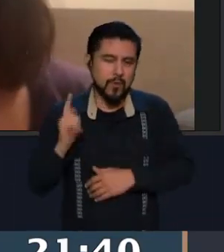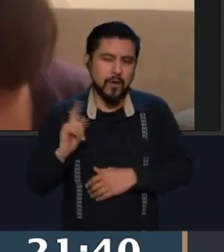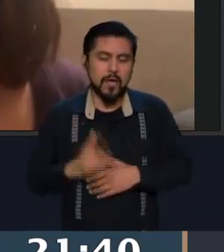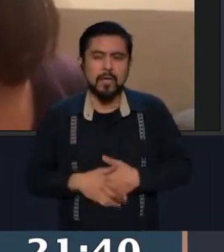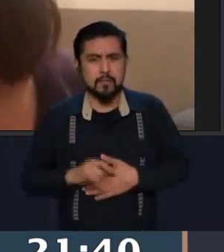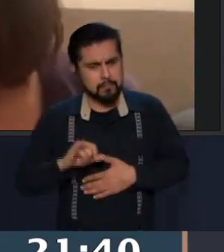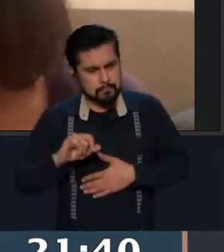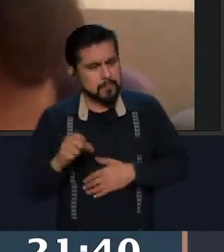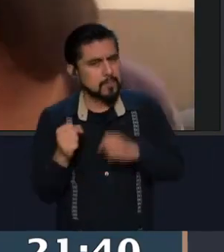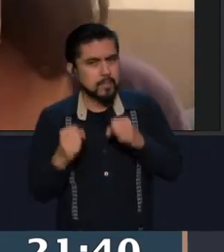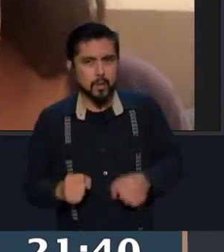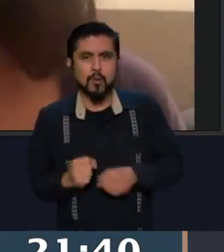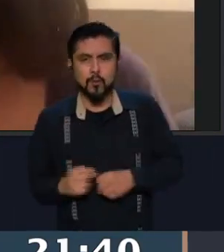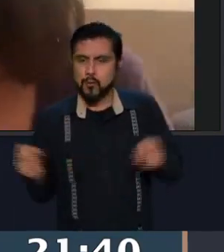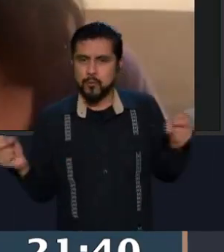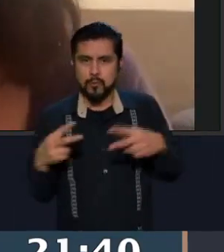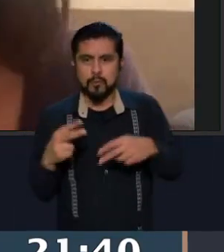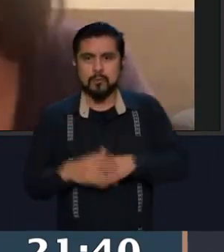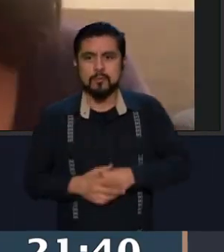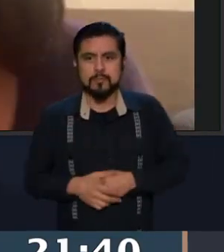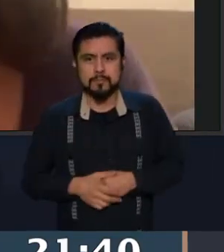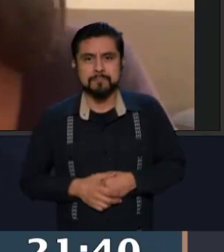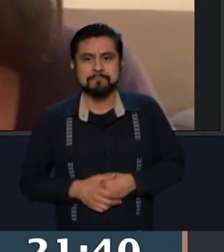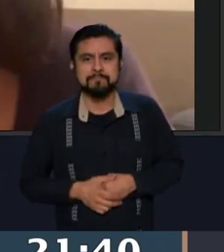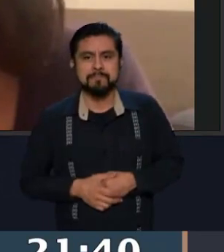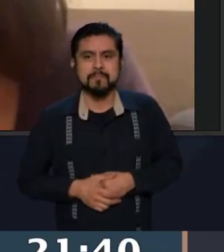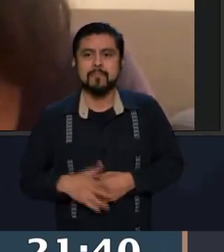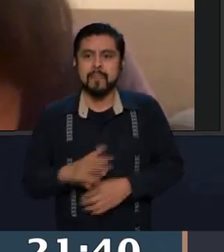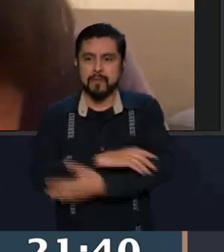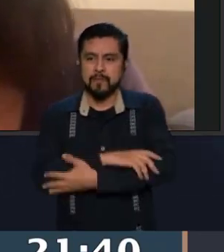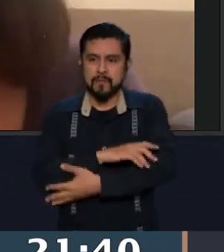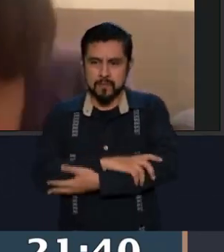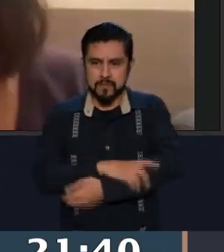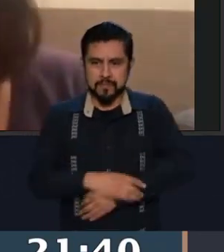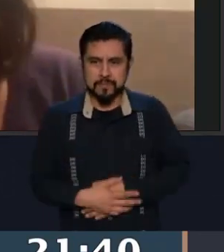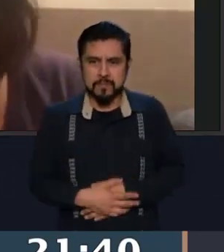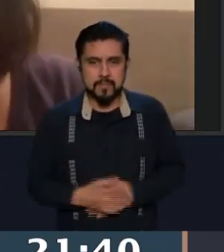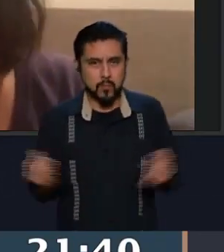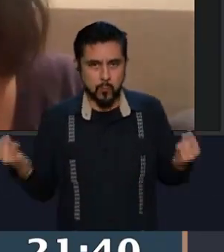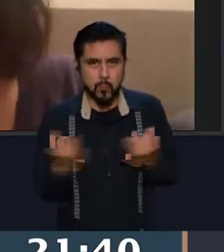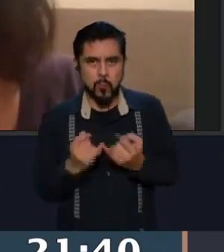No, hombre, seguro, y ahí nos vemos, ¿eh? Hasta luego. Te mando un fuerte abrazo. Igualmente, chao.